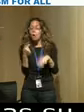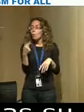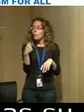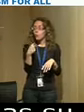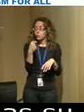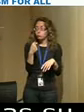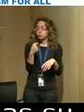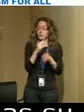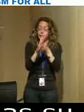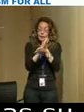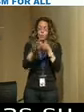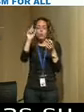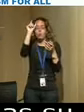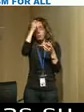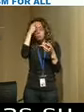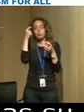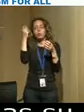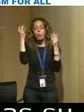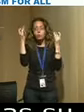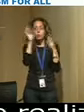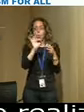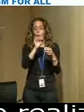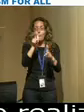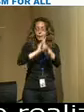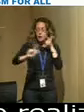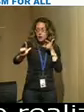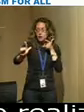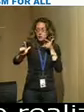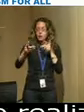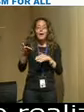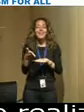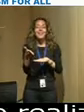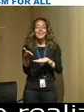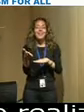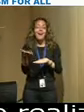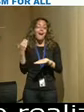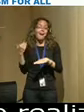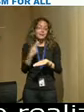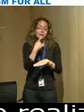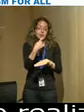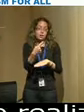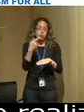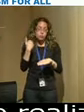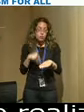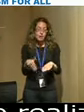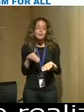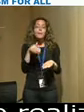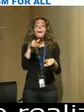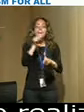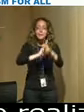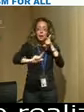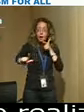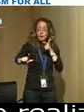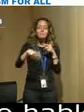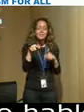hablo de viajes, evidentemente lo han dicho aquí los anteriores ponentes, realizar un viaje es un derecho. Es un